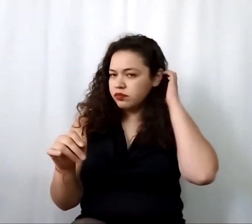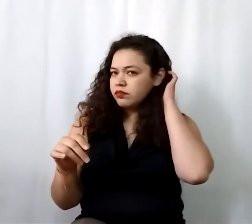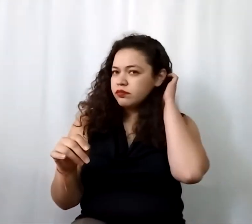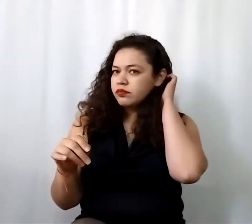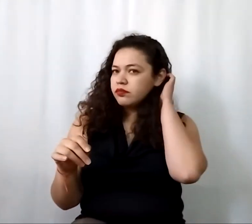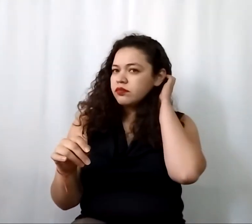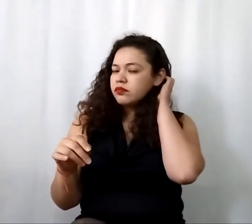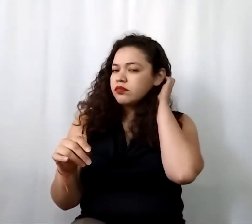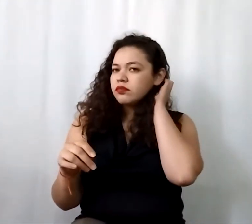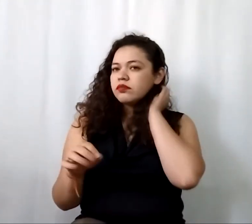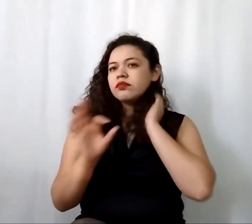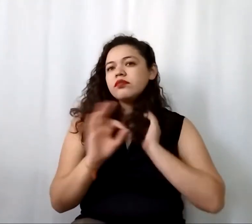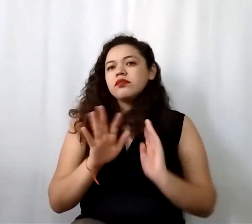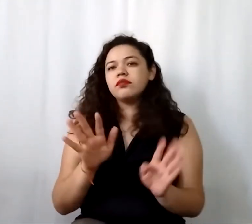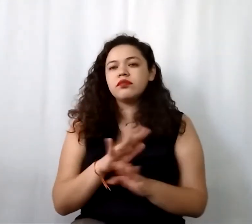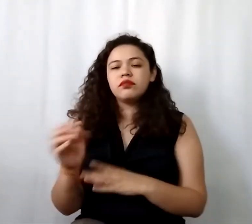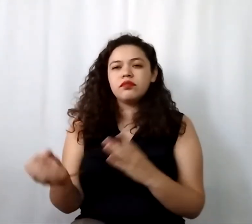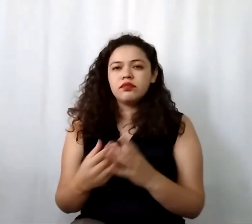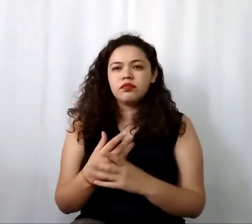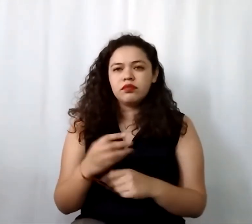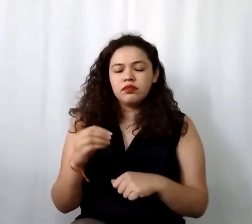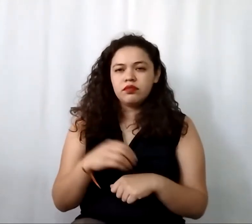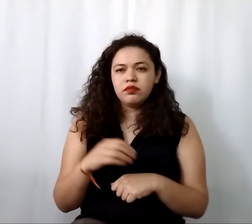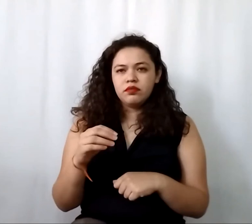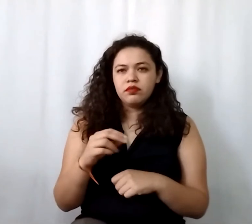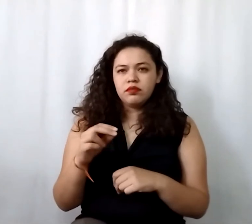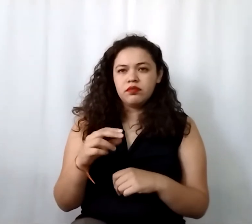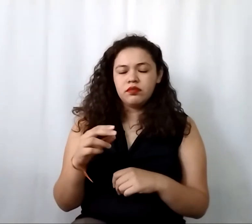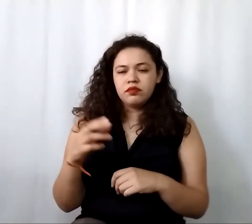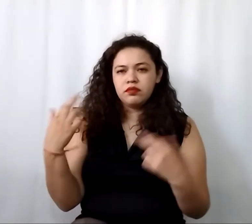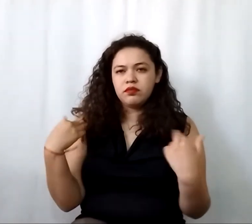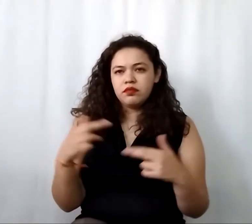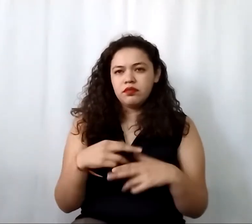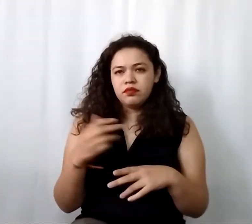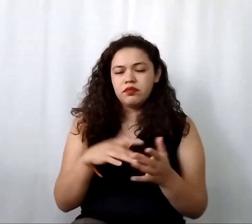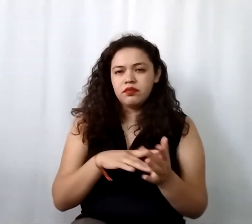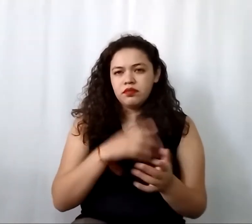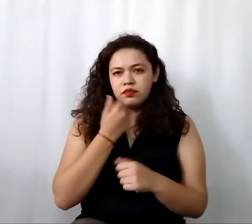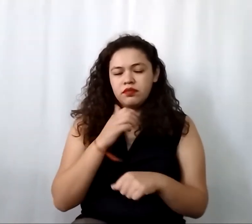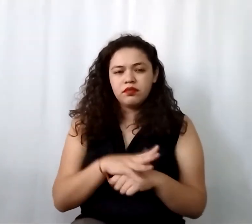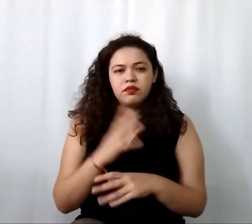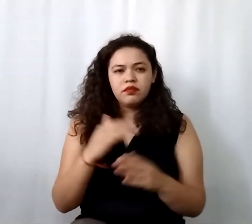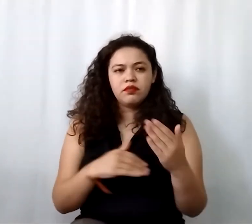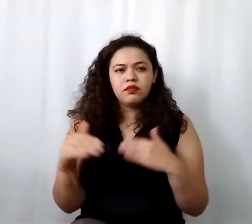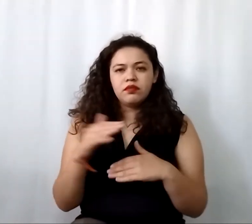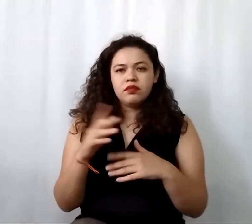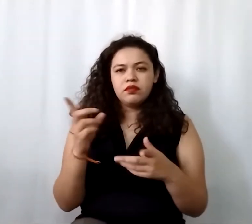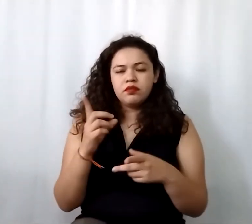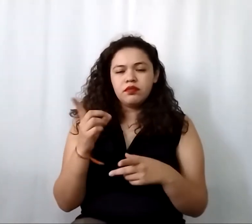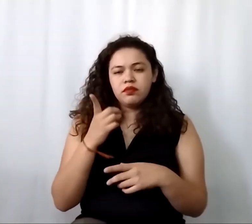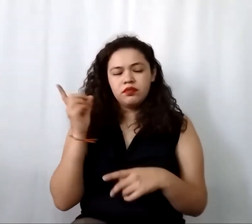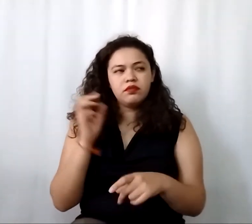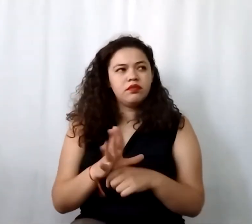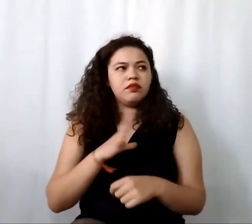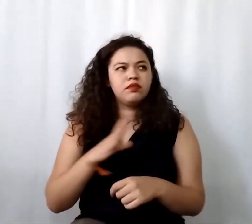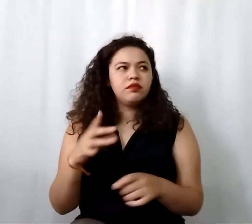de actualización no aplica, puesto docente, apoyo administrativo, superior inmediato, director general, área de